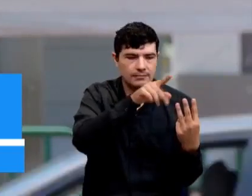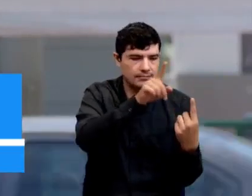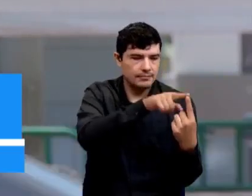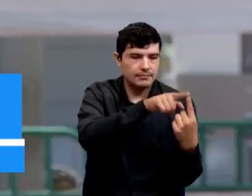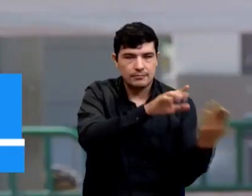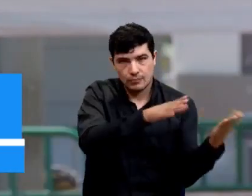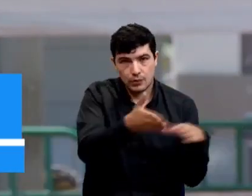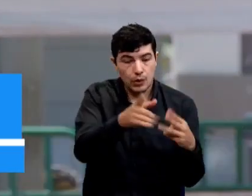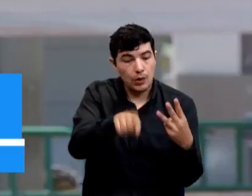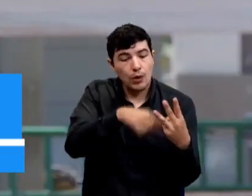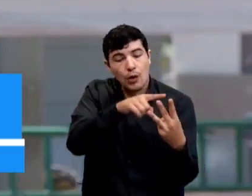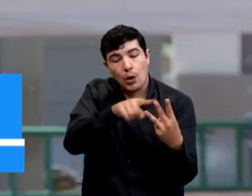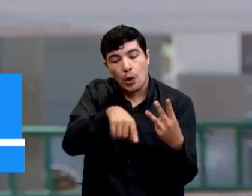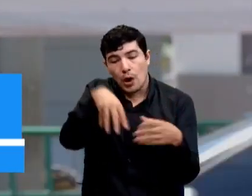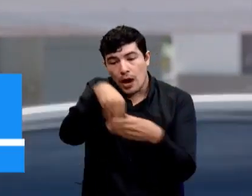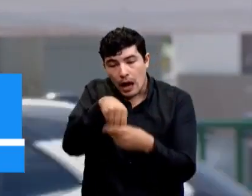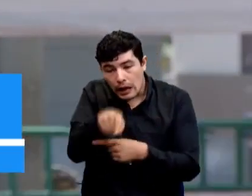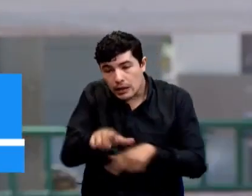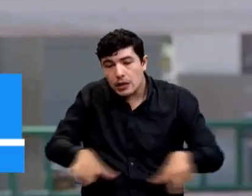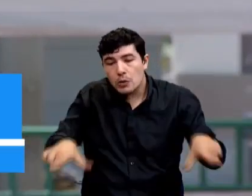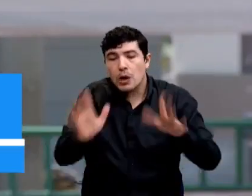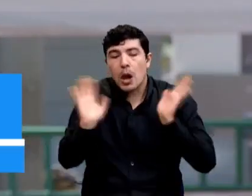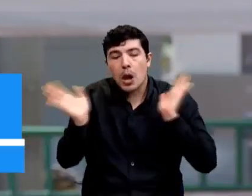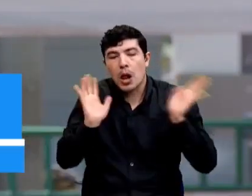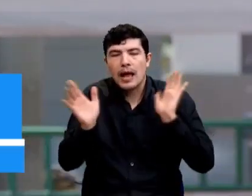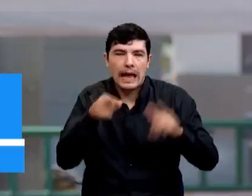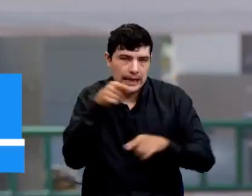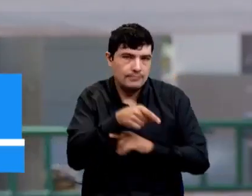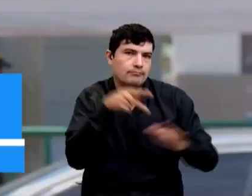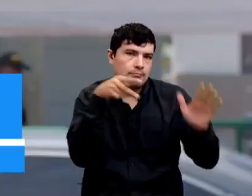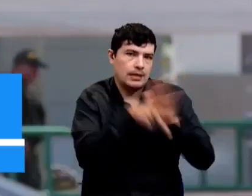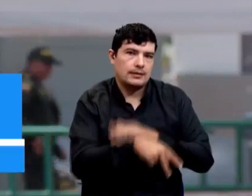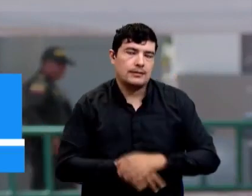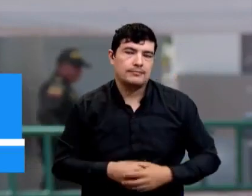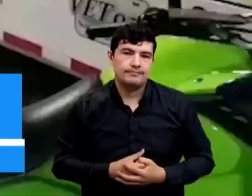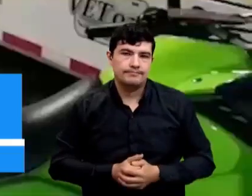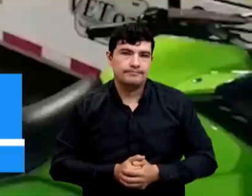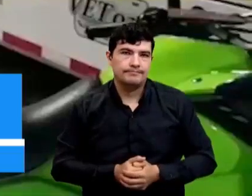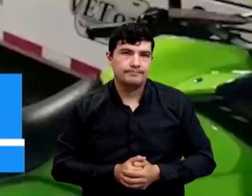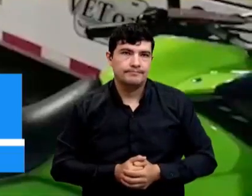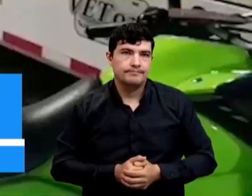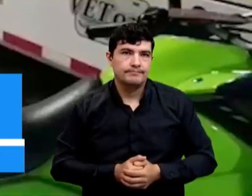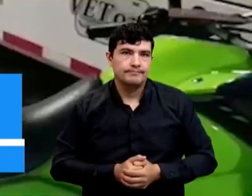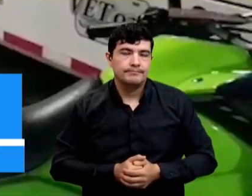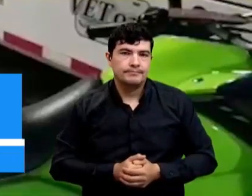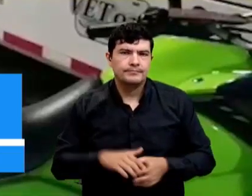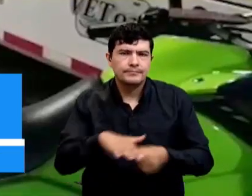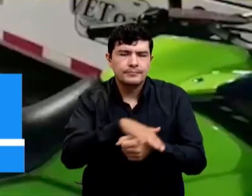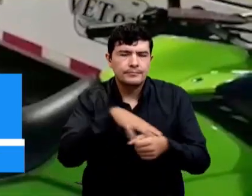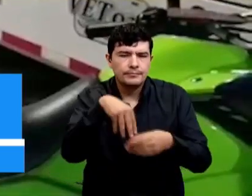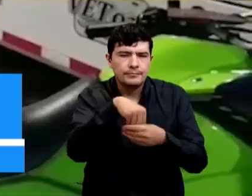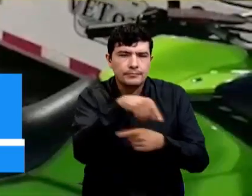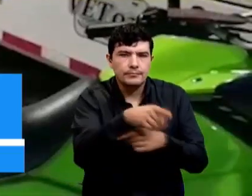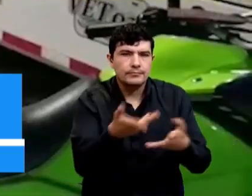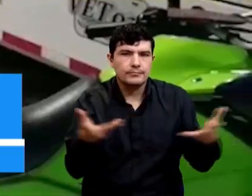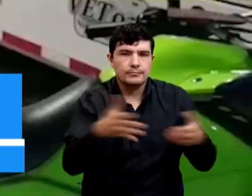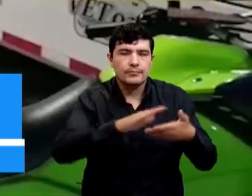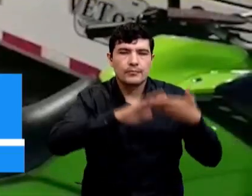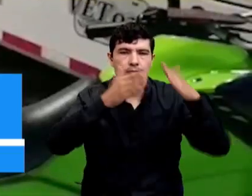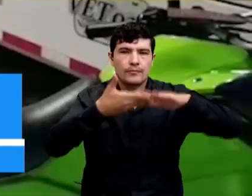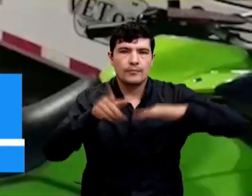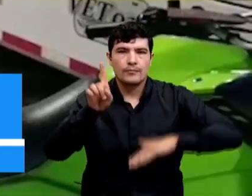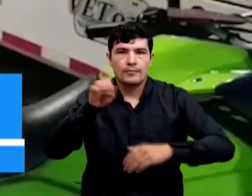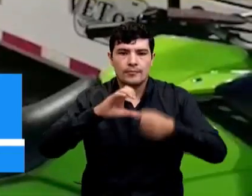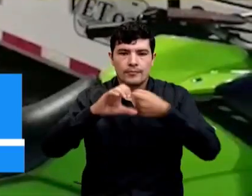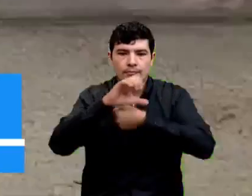encontraban en el sitio y fallecieron en medio de este hecho sicarial. El hecho se presentó en el sector de la comuna 6